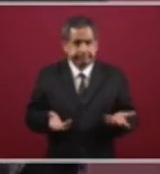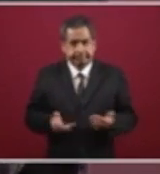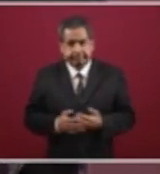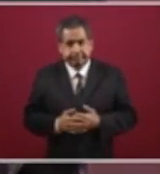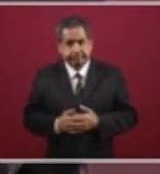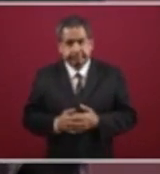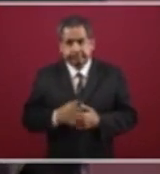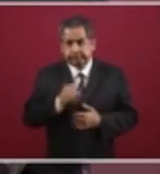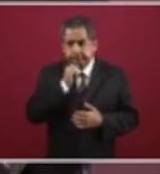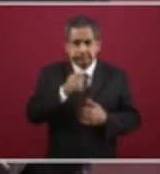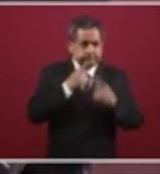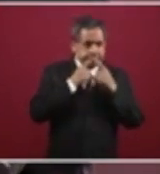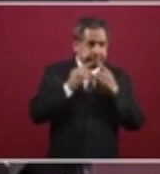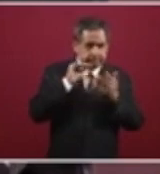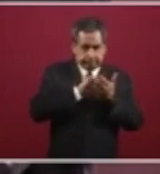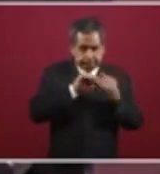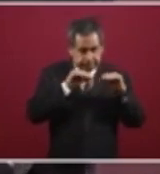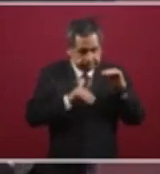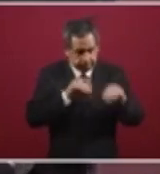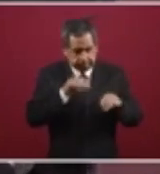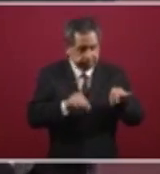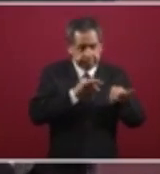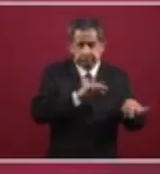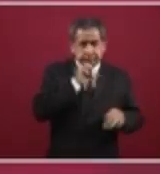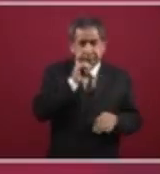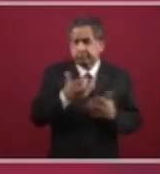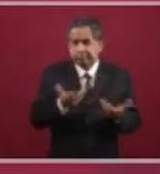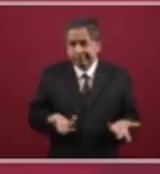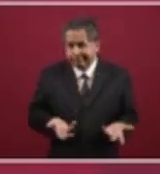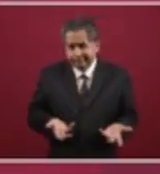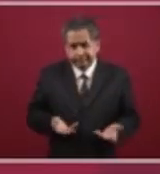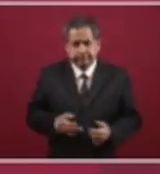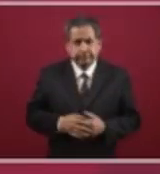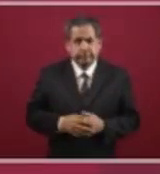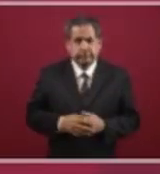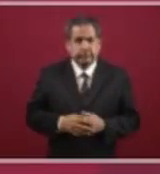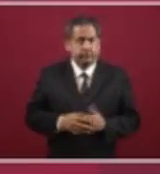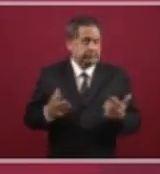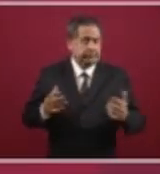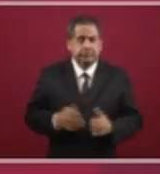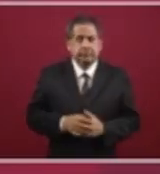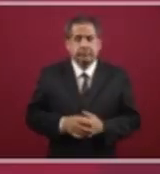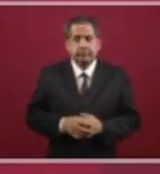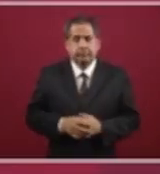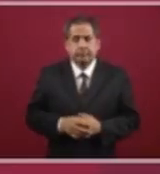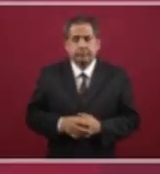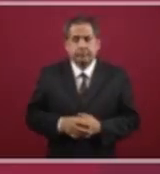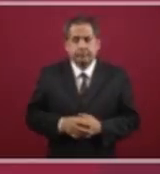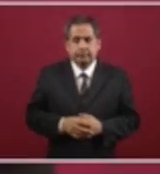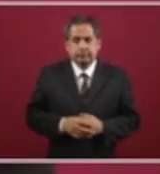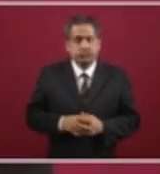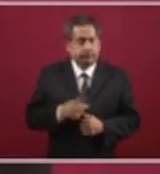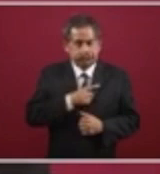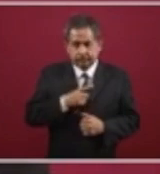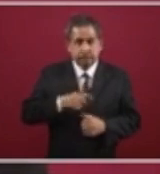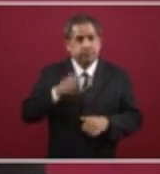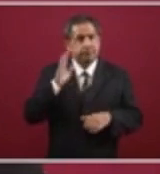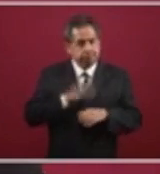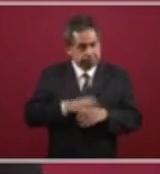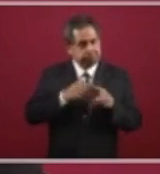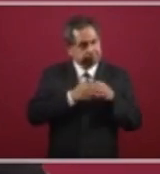se legisla, no se trabaja. O sea, tiene que